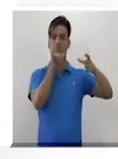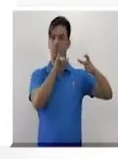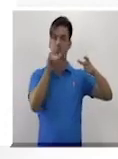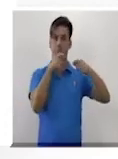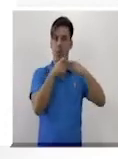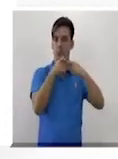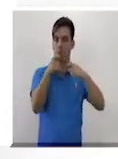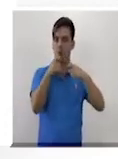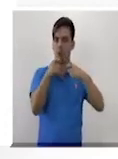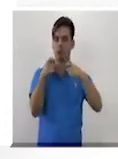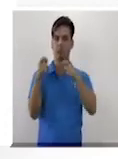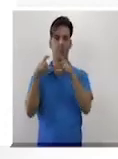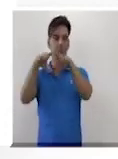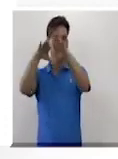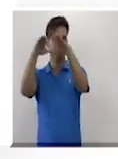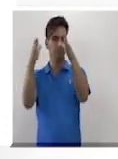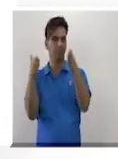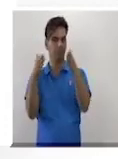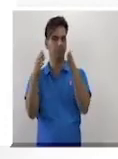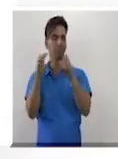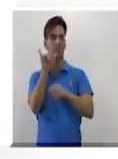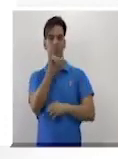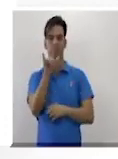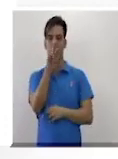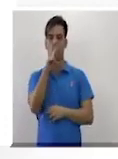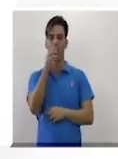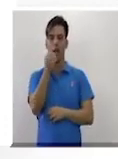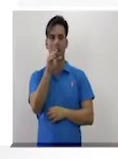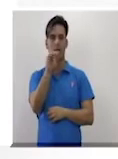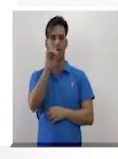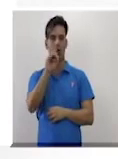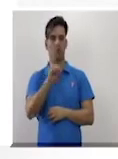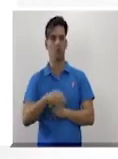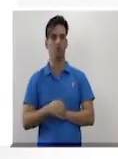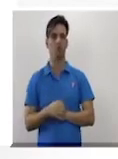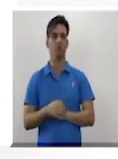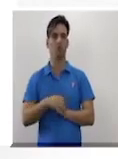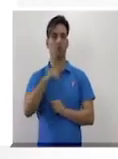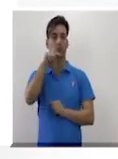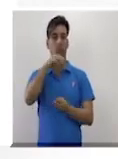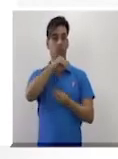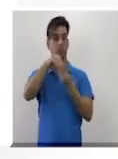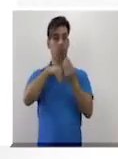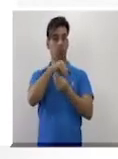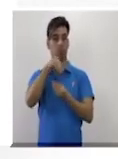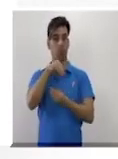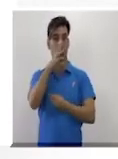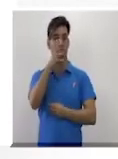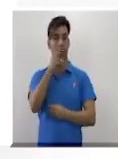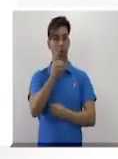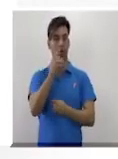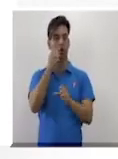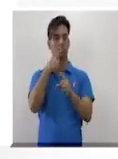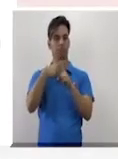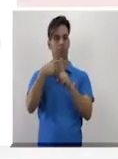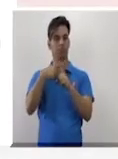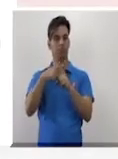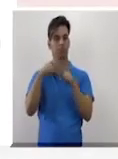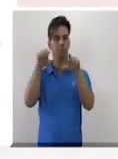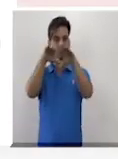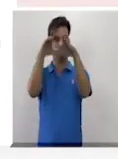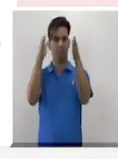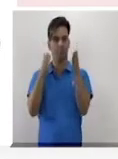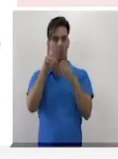anteriormente. Sustituyes los valores y calculas el volumen de la semiesfera. Luego entonces ya